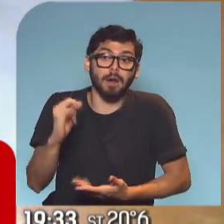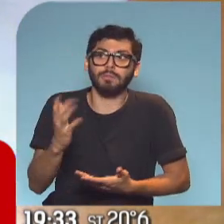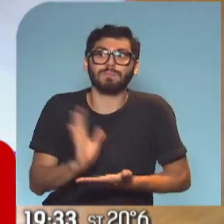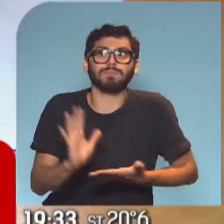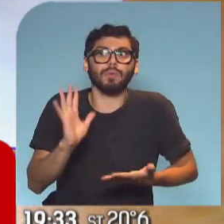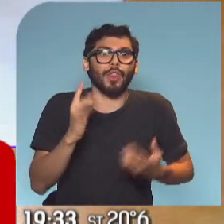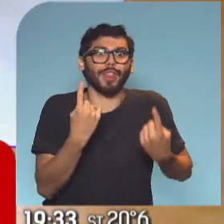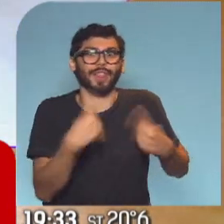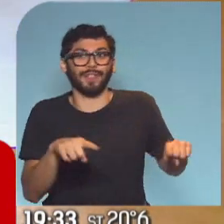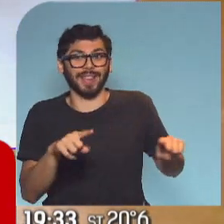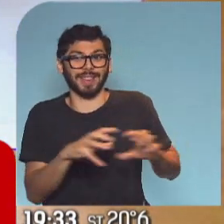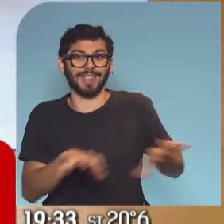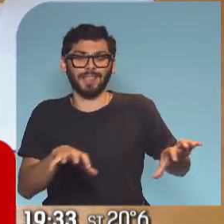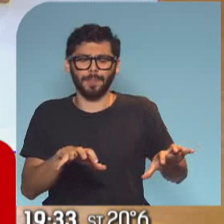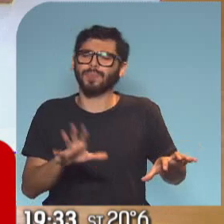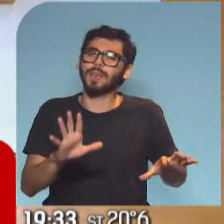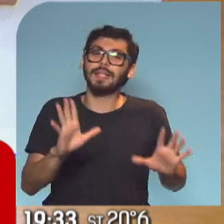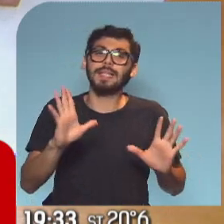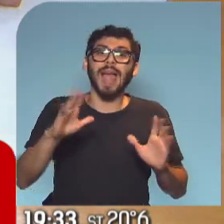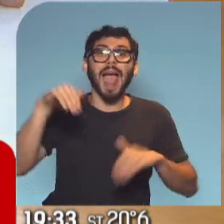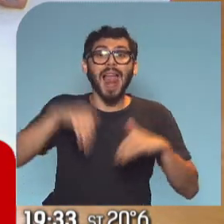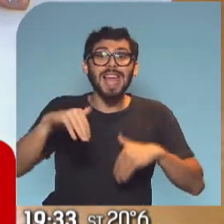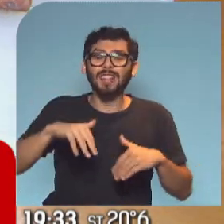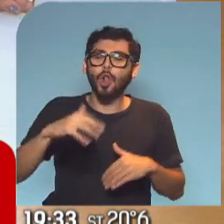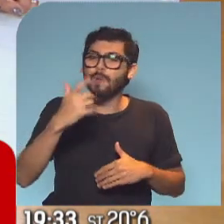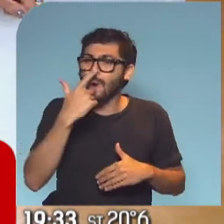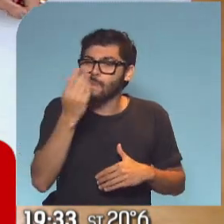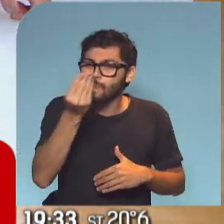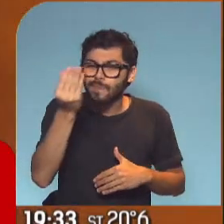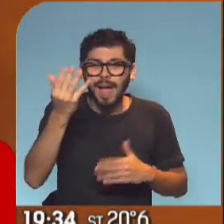clima electoral, eso lo podemos, si es así, lo lees y está acá. Es candente. Bueno, muy bien.